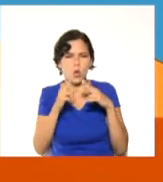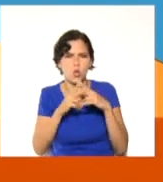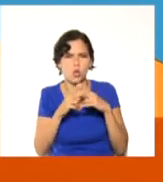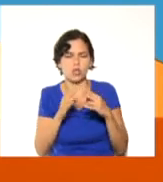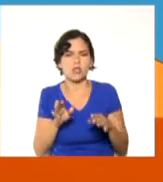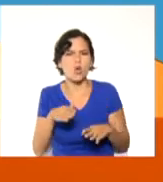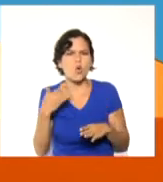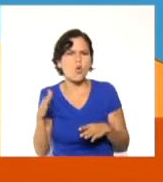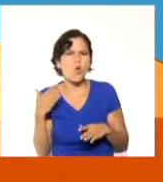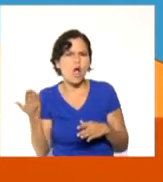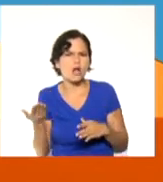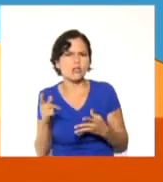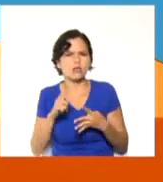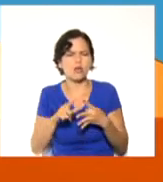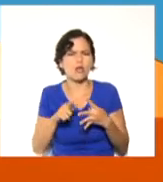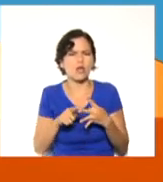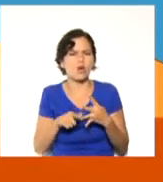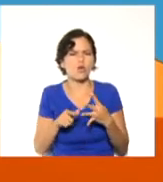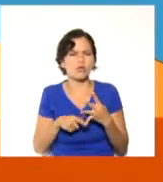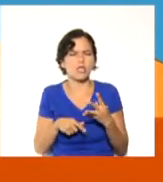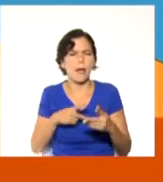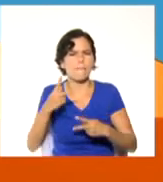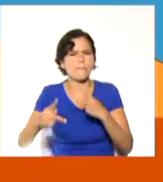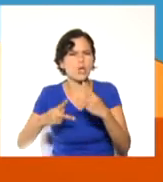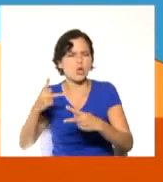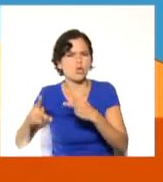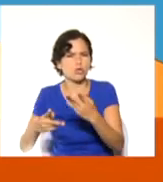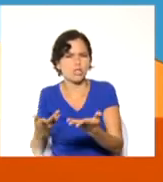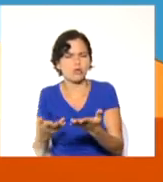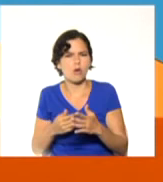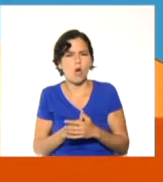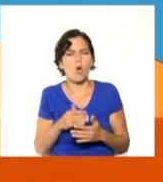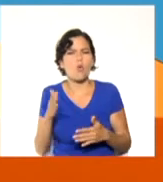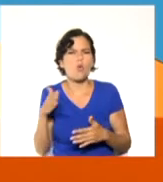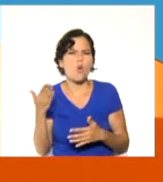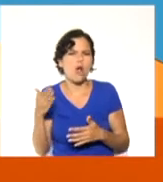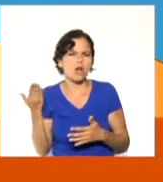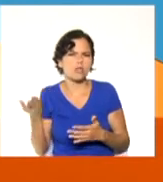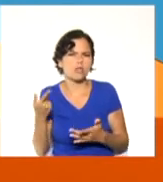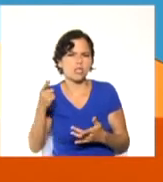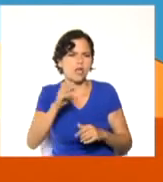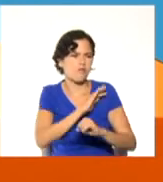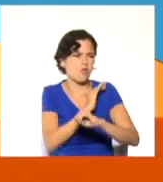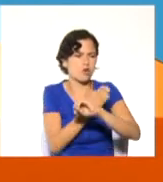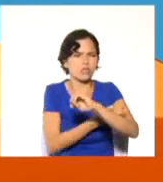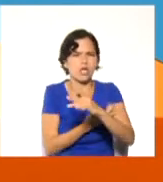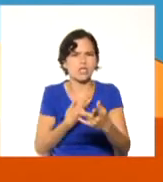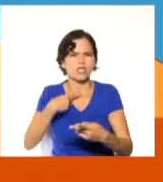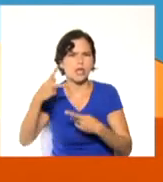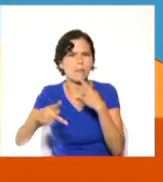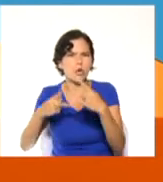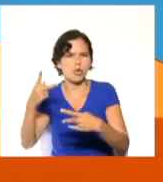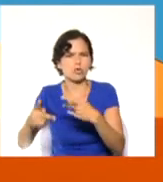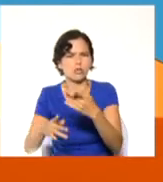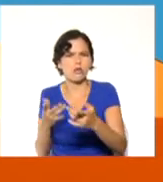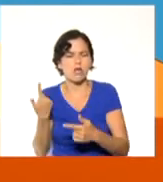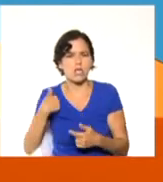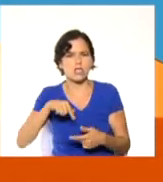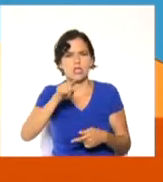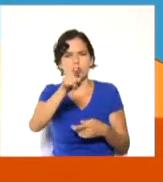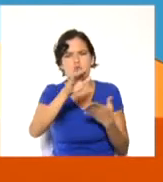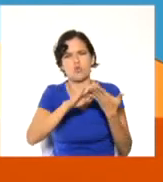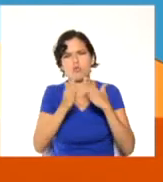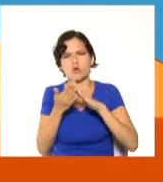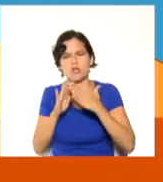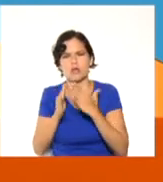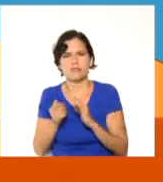cuáles son los factores productivos o cuáles son ese potencial o esa vocación productiva de